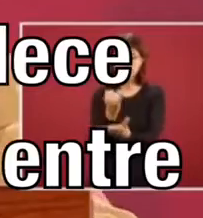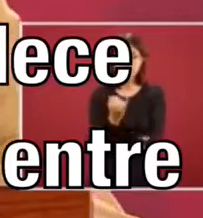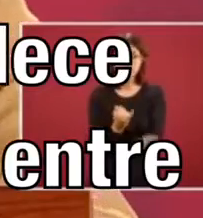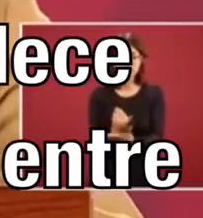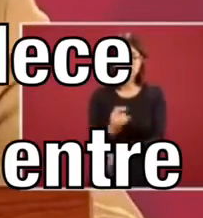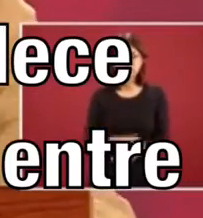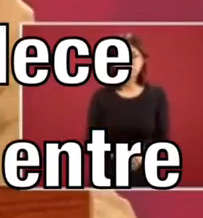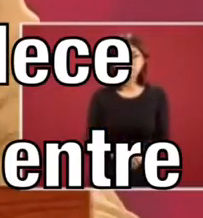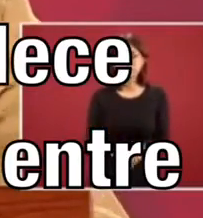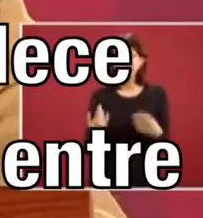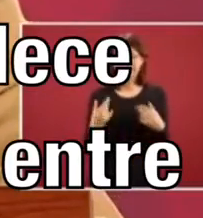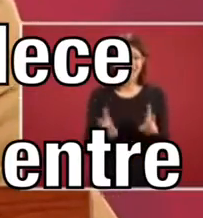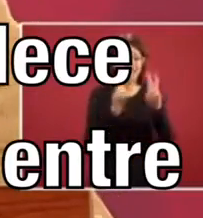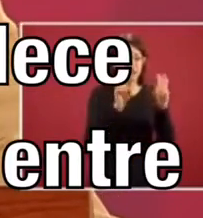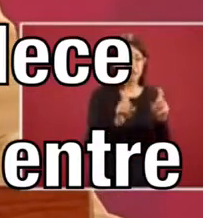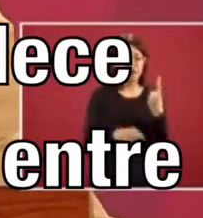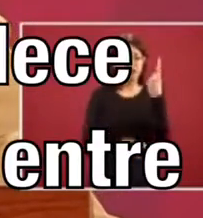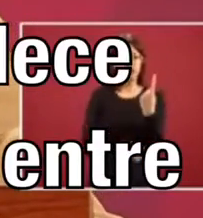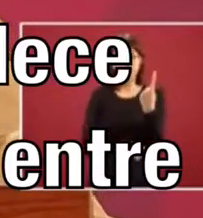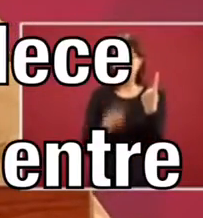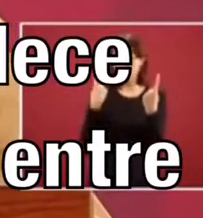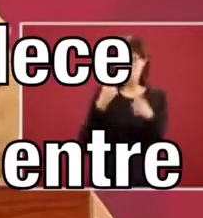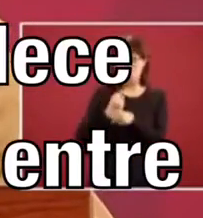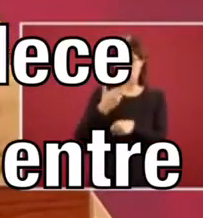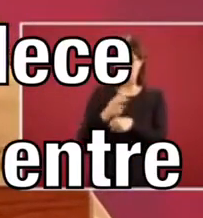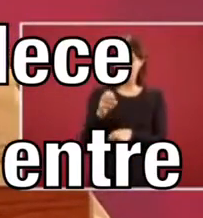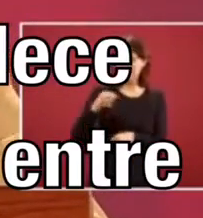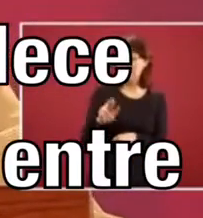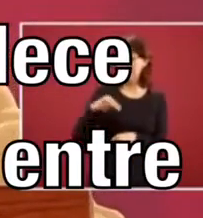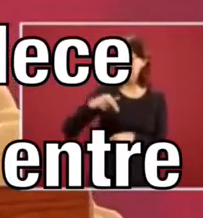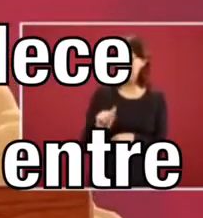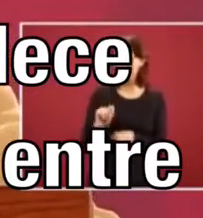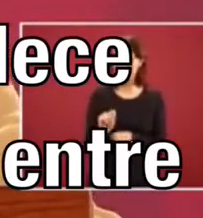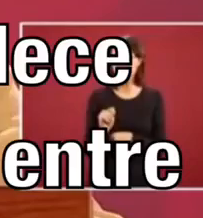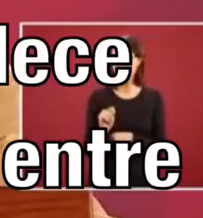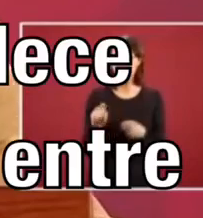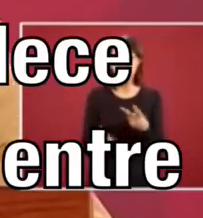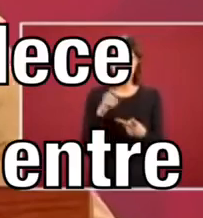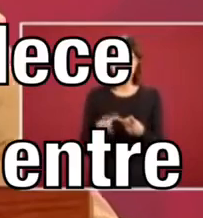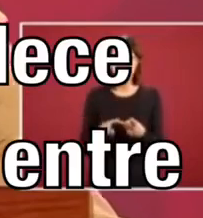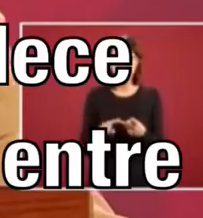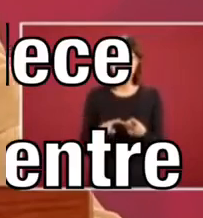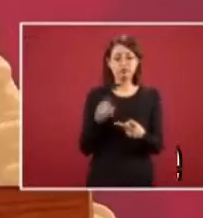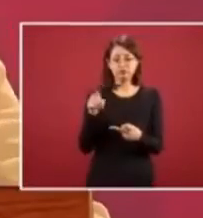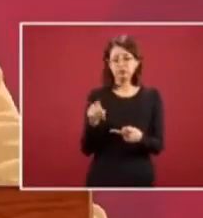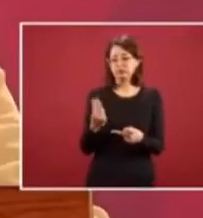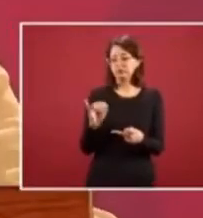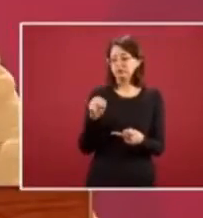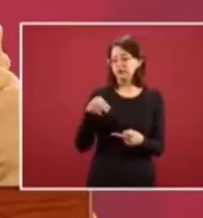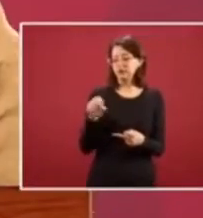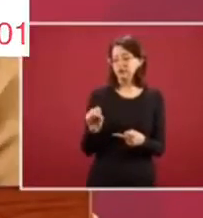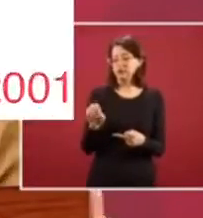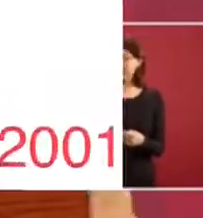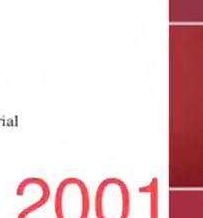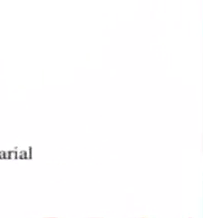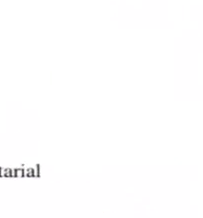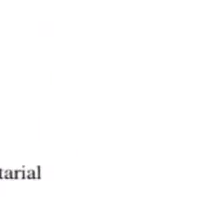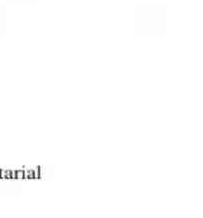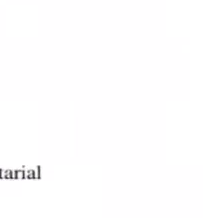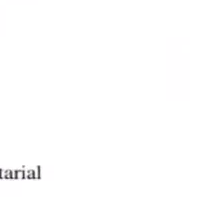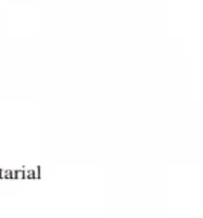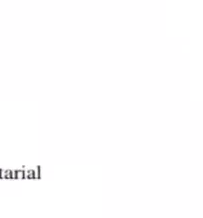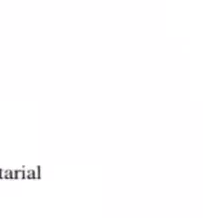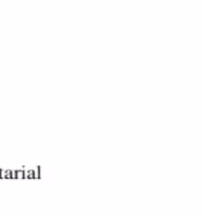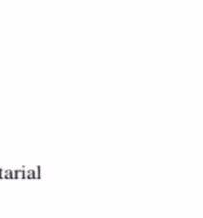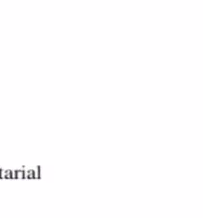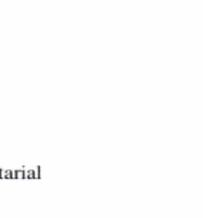Casi cualquier tema que nombremos tiene que ser abordado no por una Semarnat o por la Secretaría de Bienestar o por la Secretaría